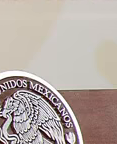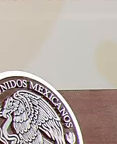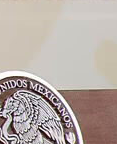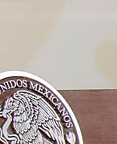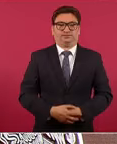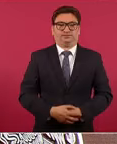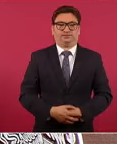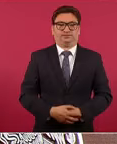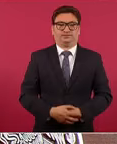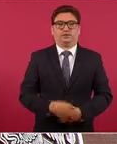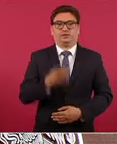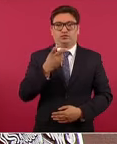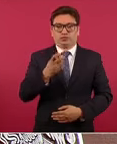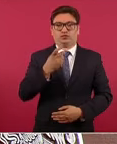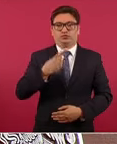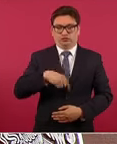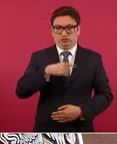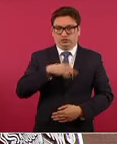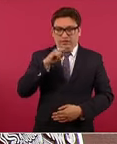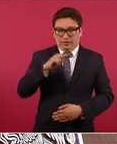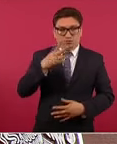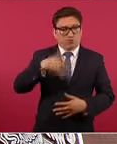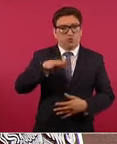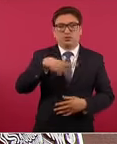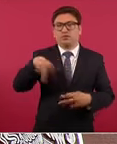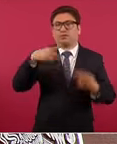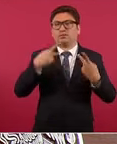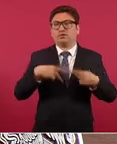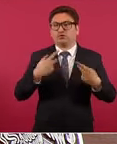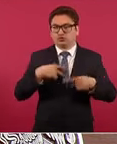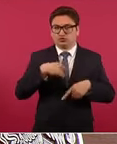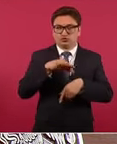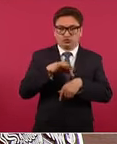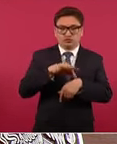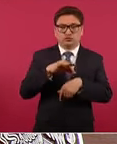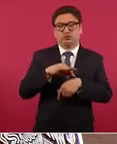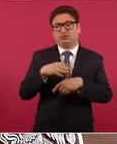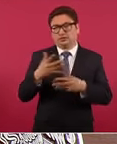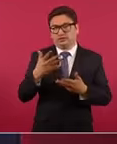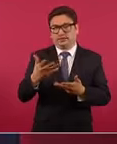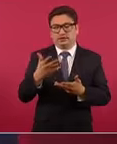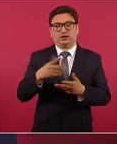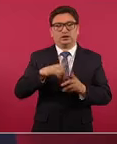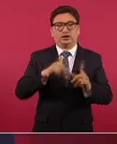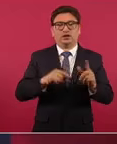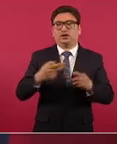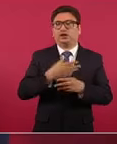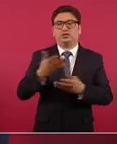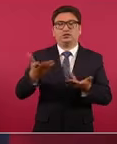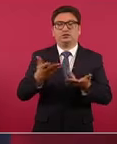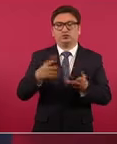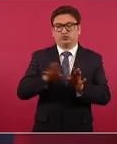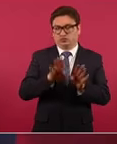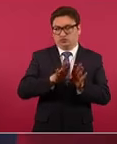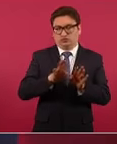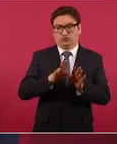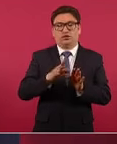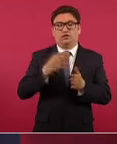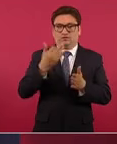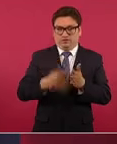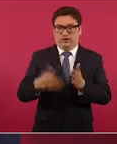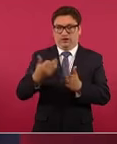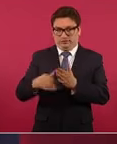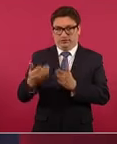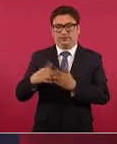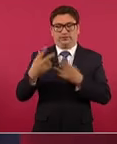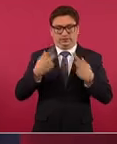especiales a esos especialistas que aún buscando a los nacionales pues no sé no se lograron cubrir aún y